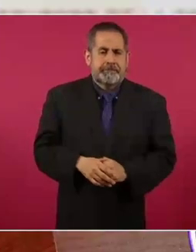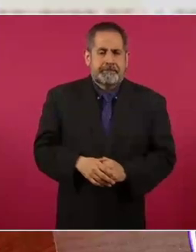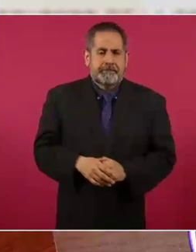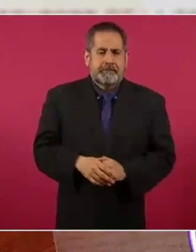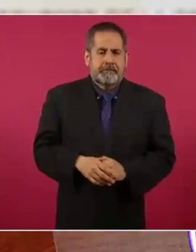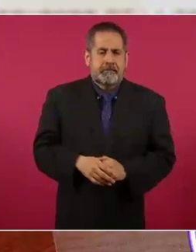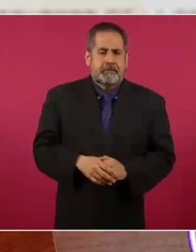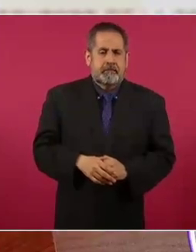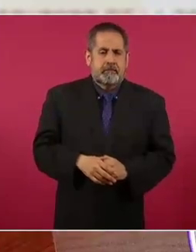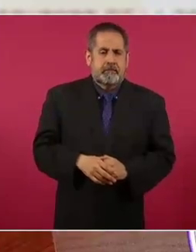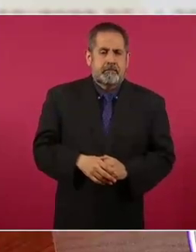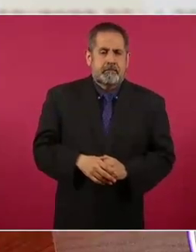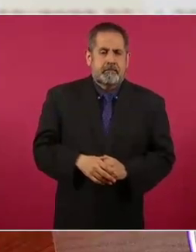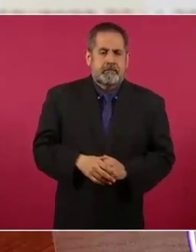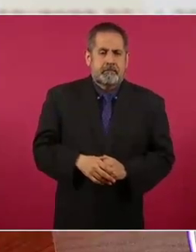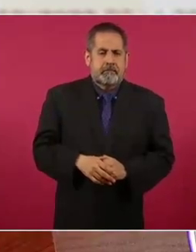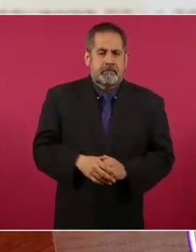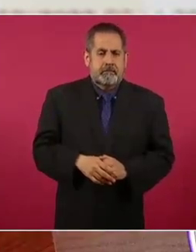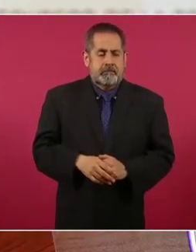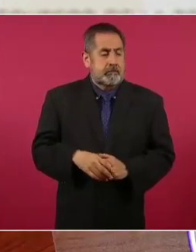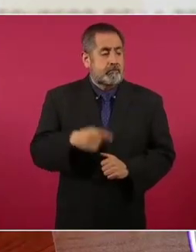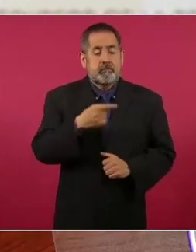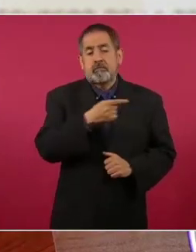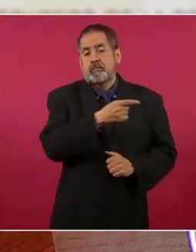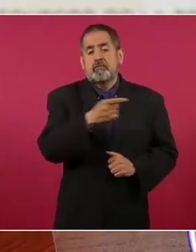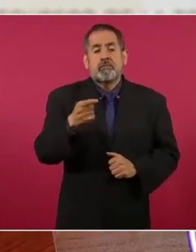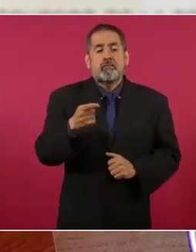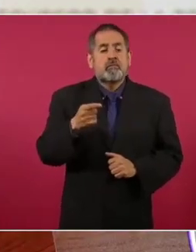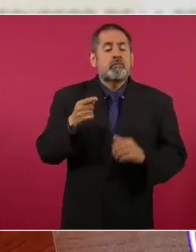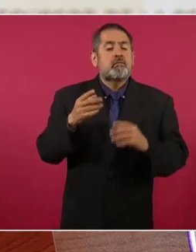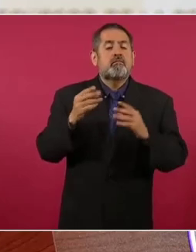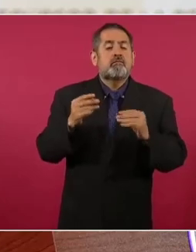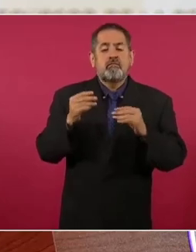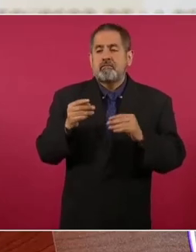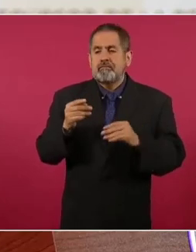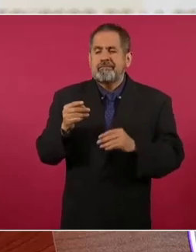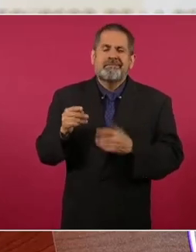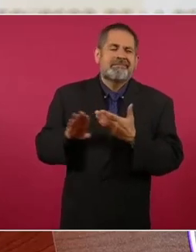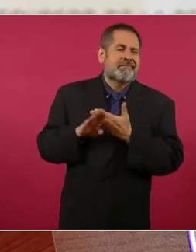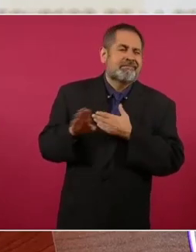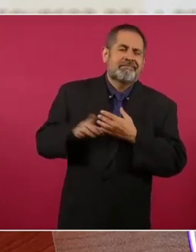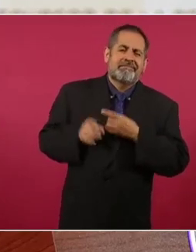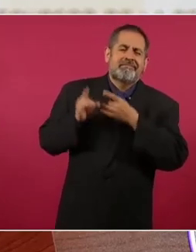Y muchos desprecian al pueblo, no le tienen amor al pueblo,